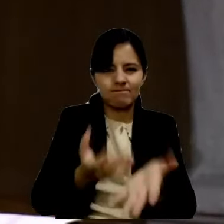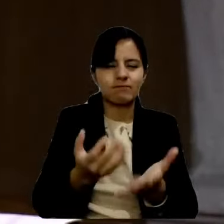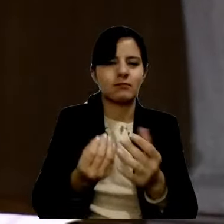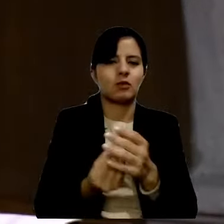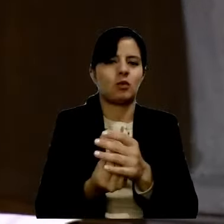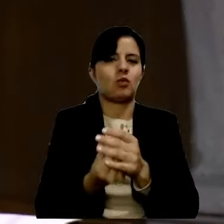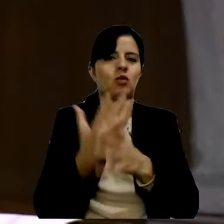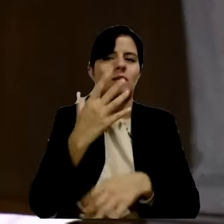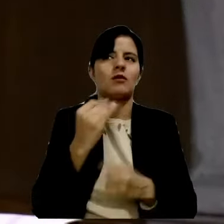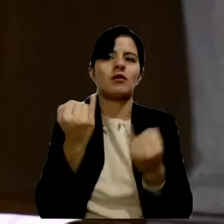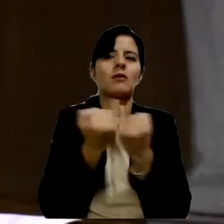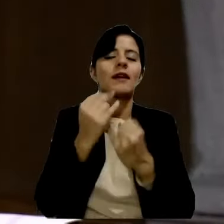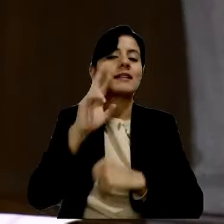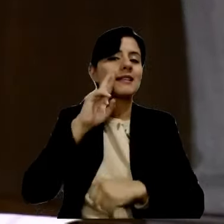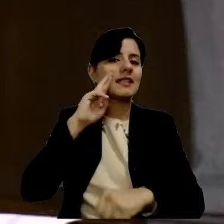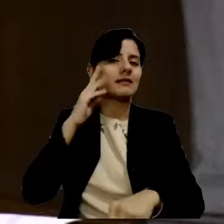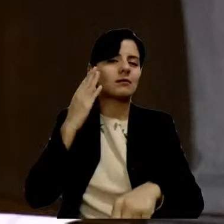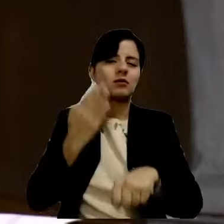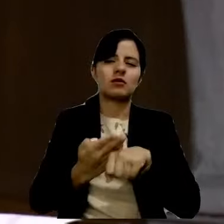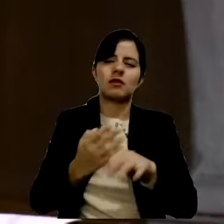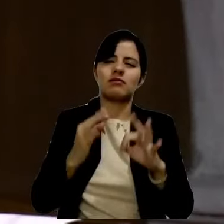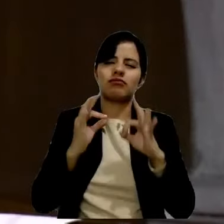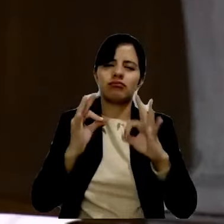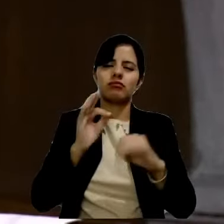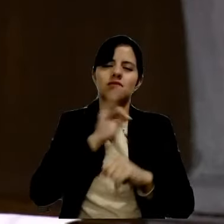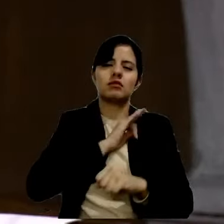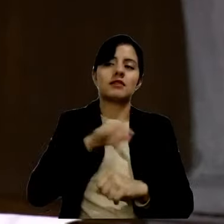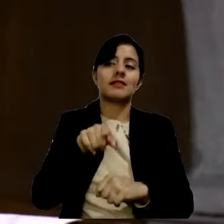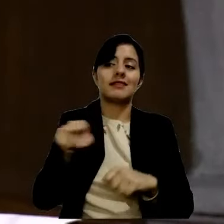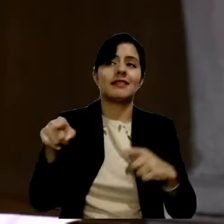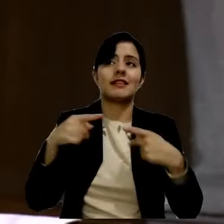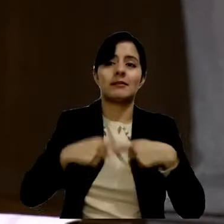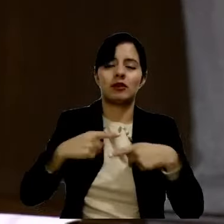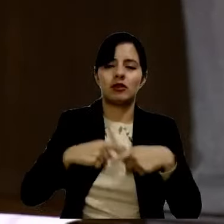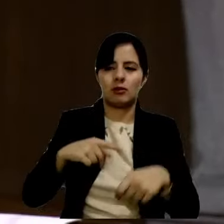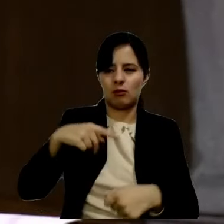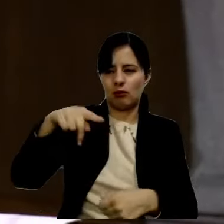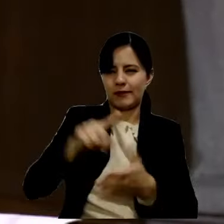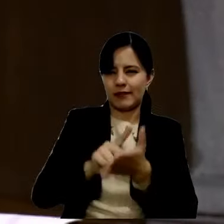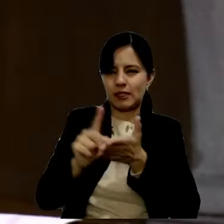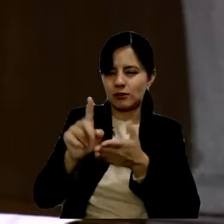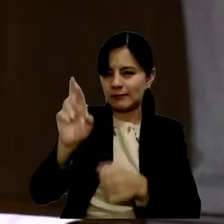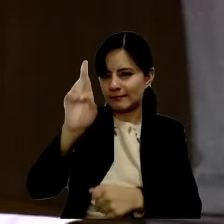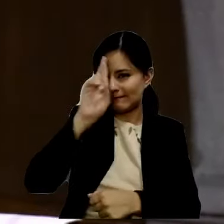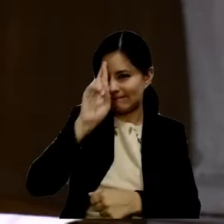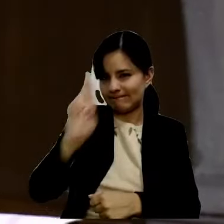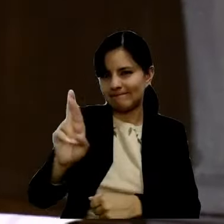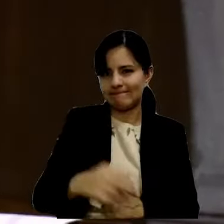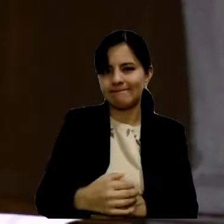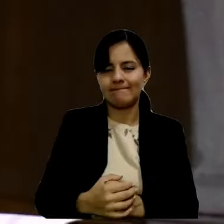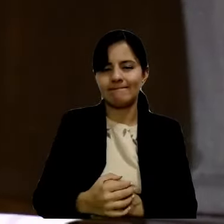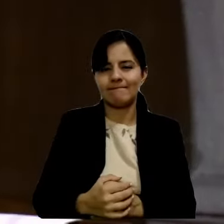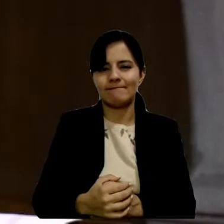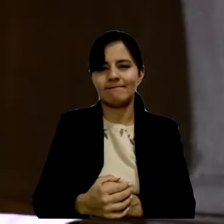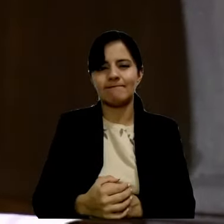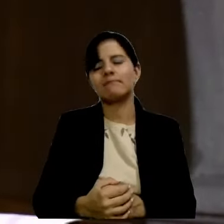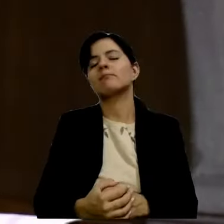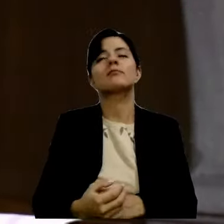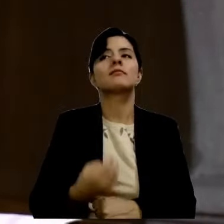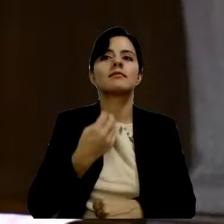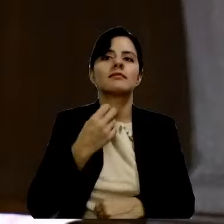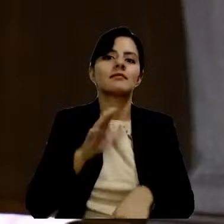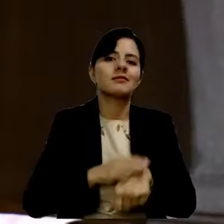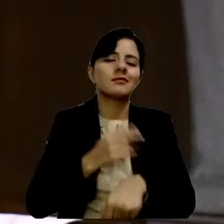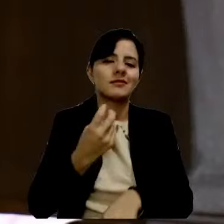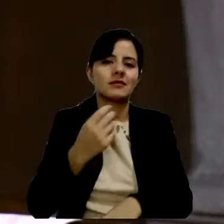digno sobre cómo garantizar el derecho a la movilidad de este tenor consideramos